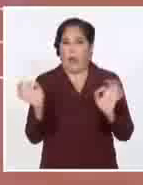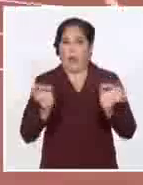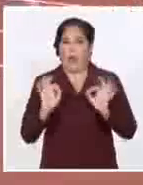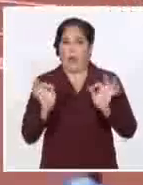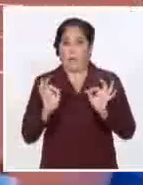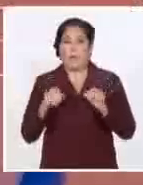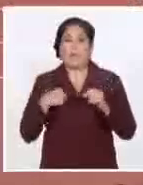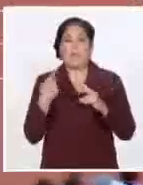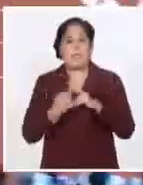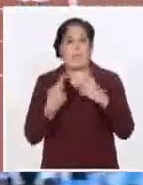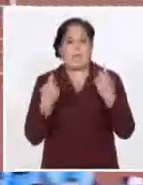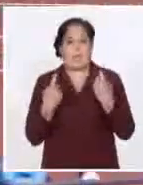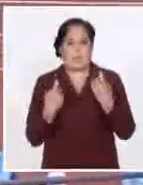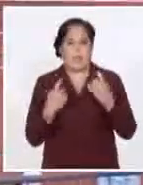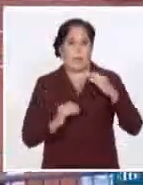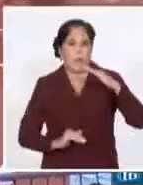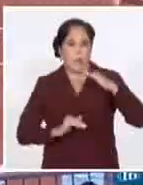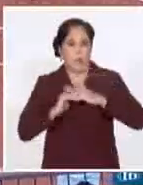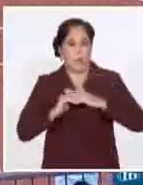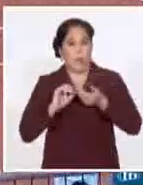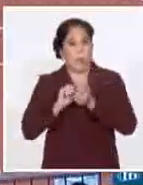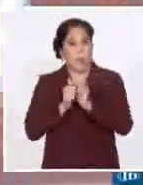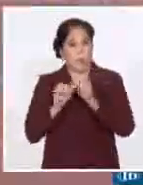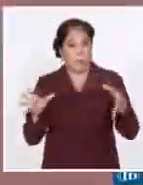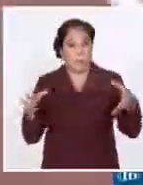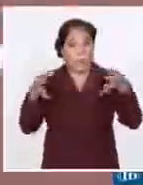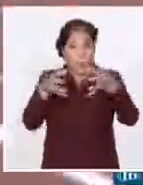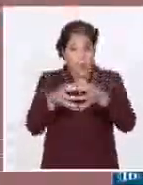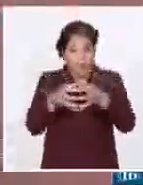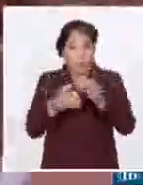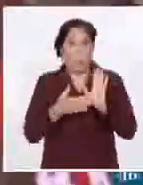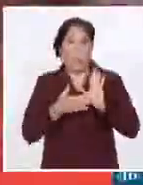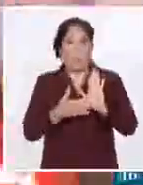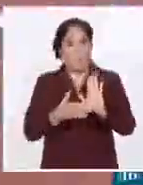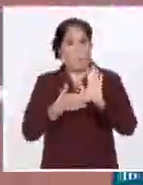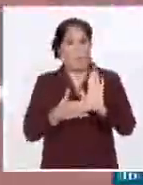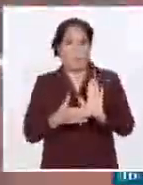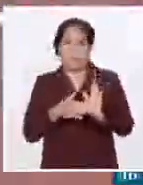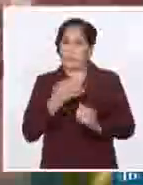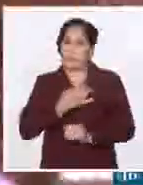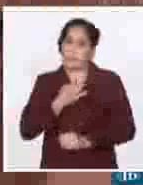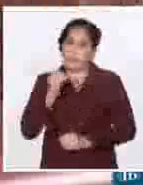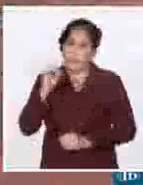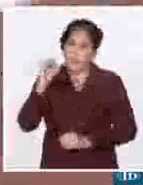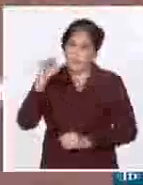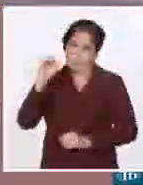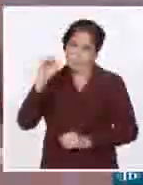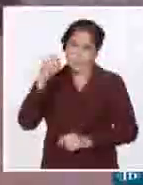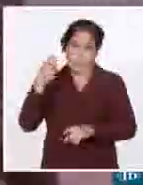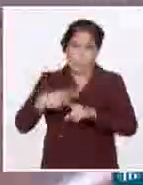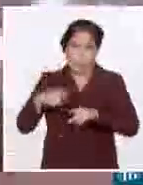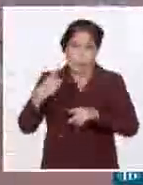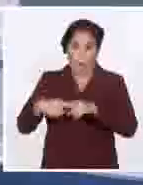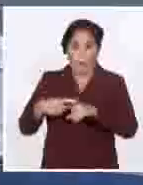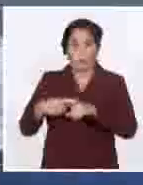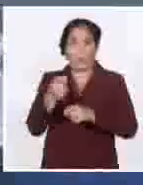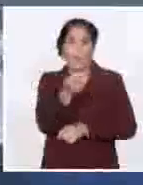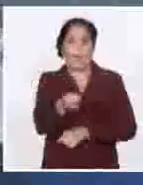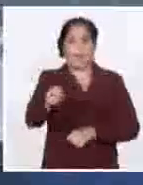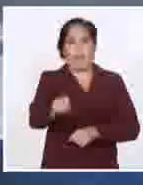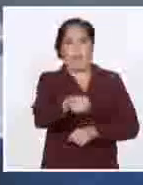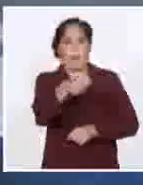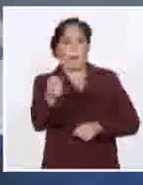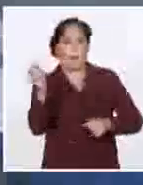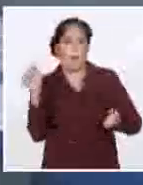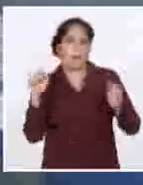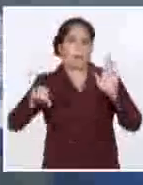necesidades no cubiertas los deportes colectivos mostraron su peor cara sin medalla alguna y otro os individuales como la esgrima el taekwando